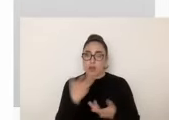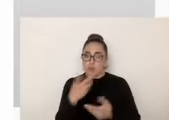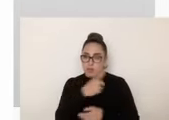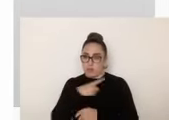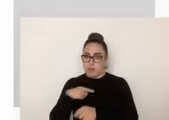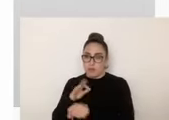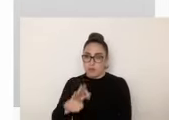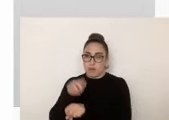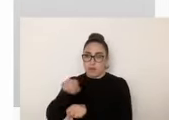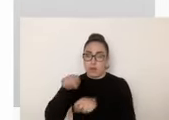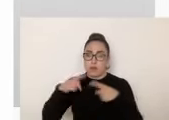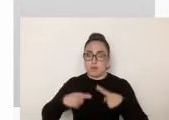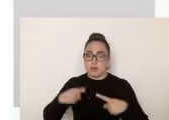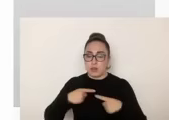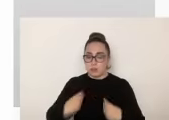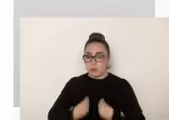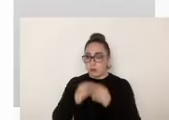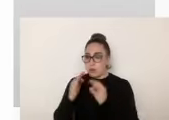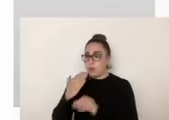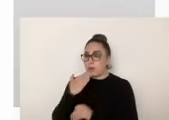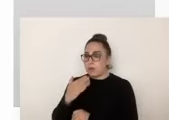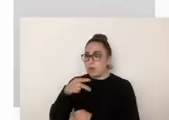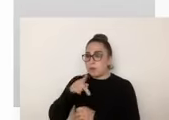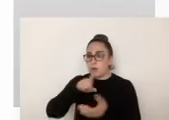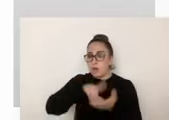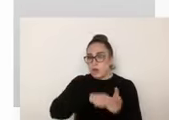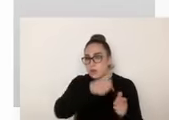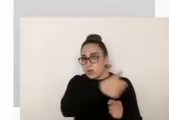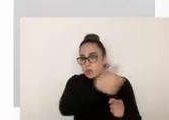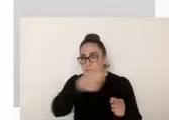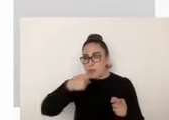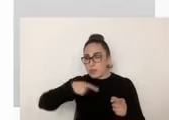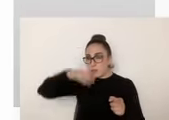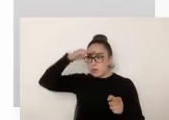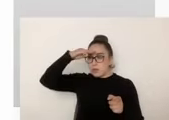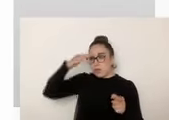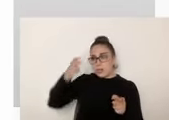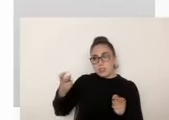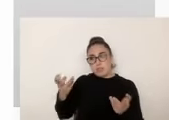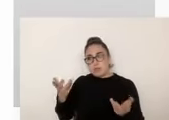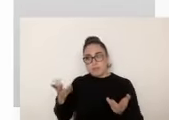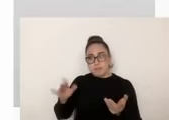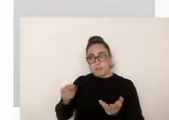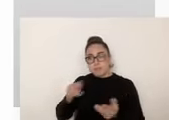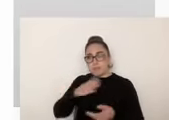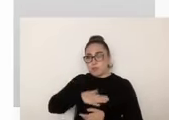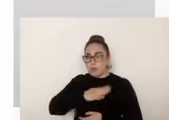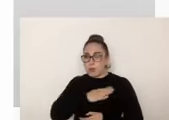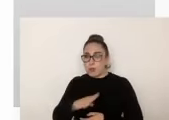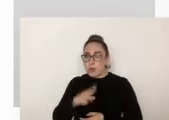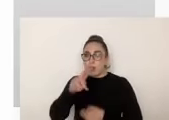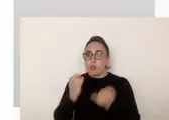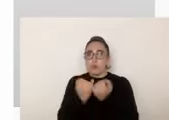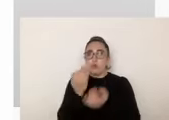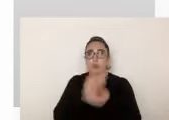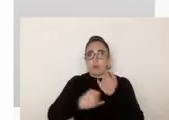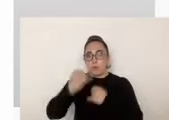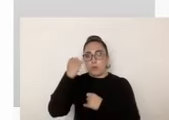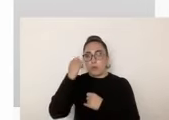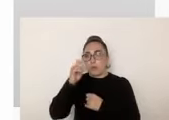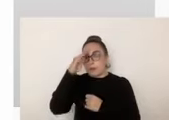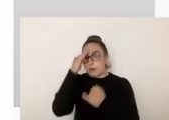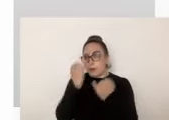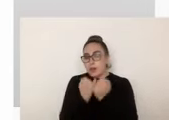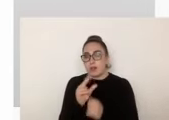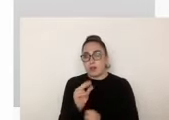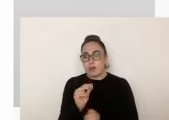diciendo que el bienestar es bueno, y ese juicio de que es bueno es un juicio que no es empírico. Luego podemos medir el bienestar, más o menos, o preguntarle a la